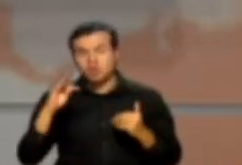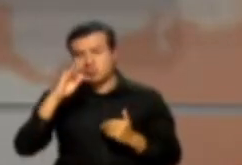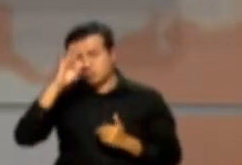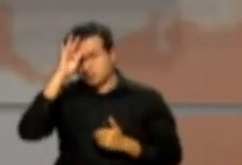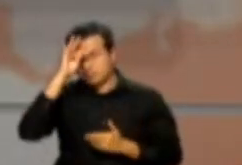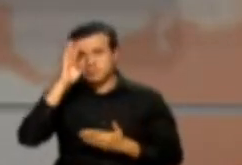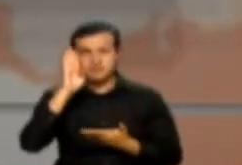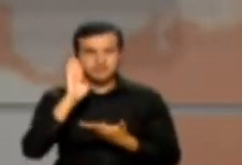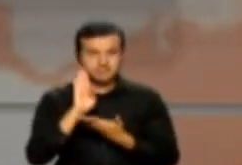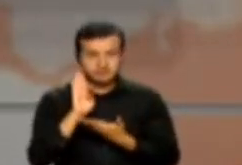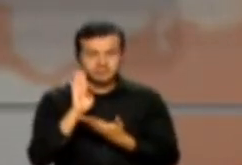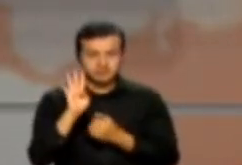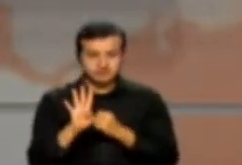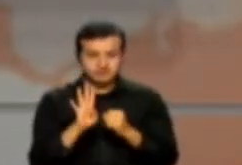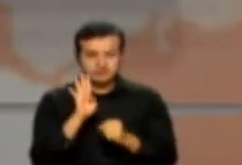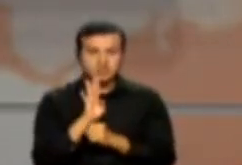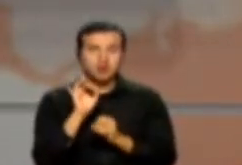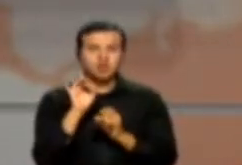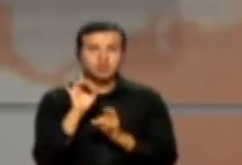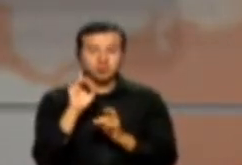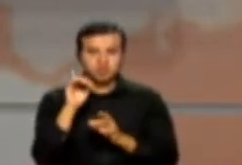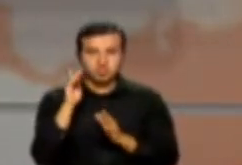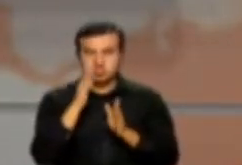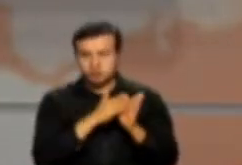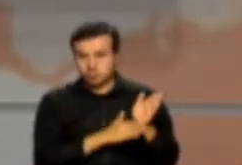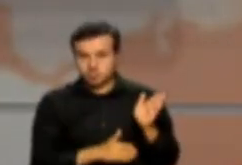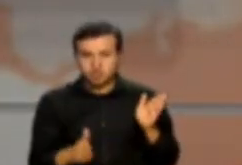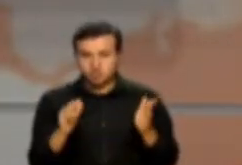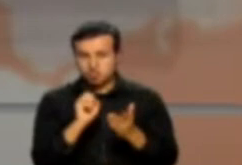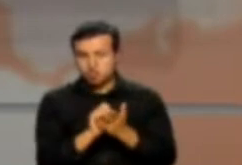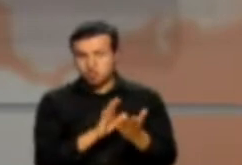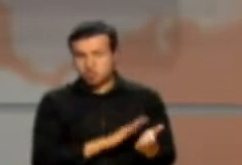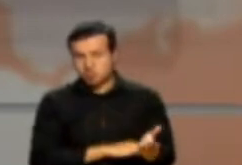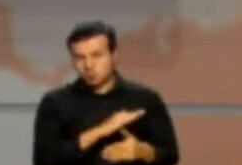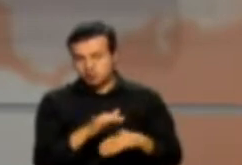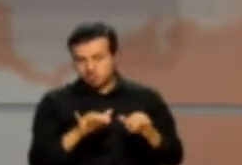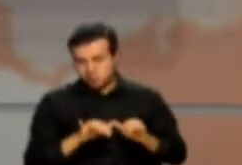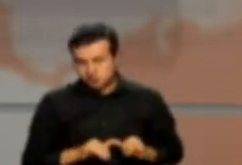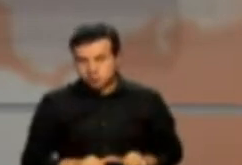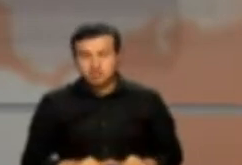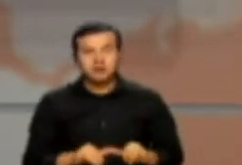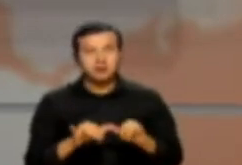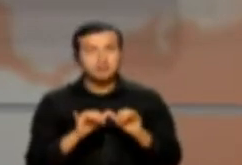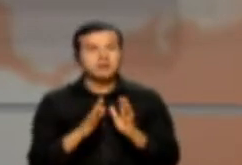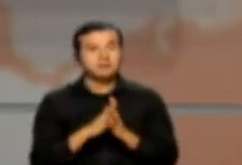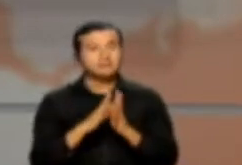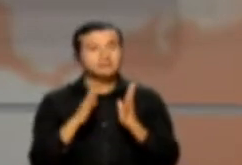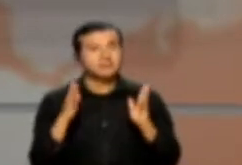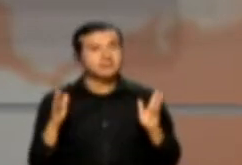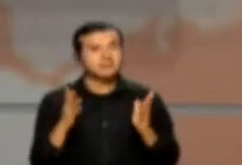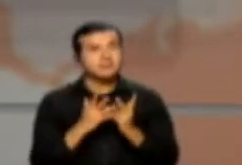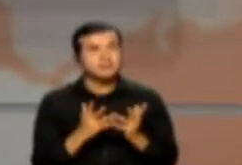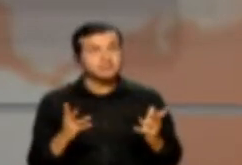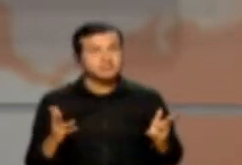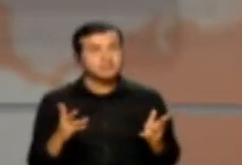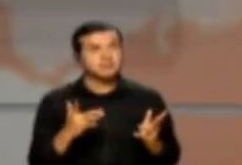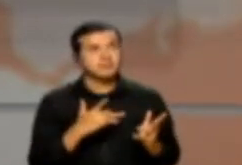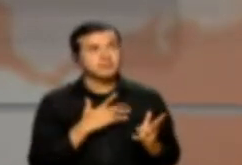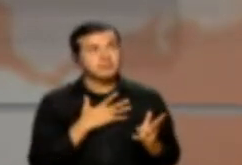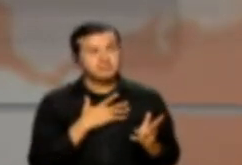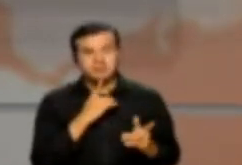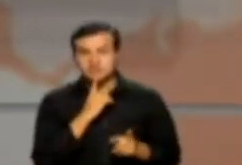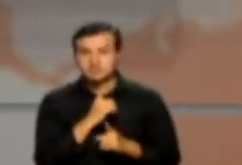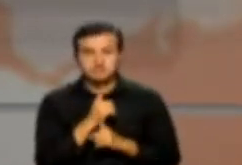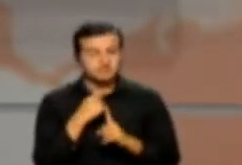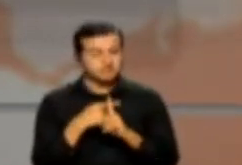marín tuve la suerte de liderar este programa fue una gran fue un gran